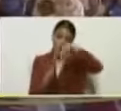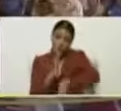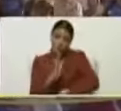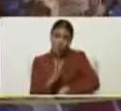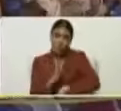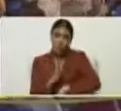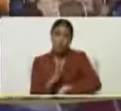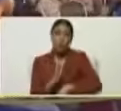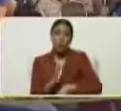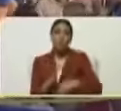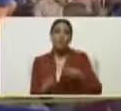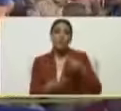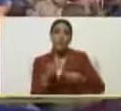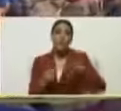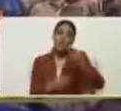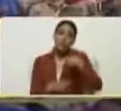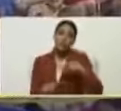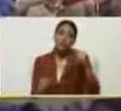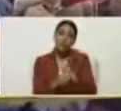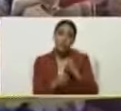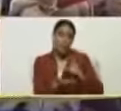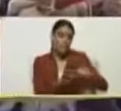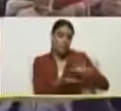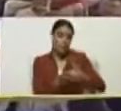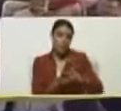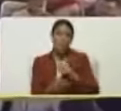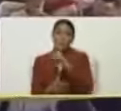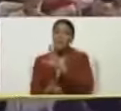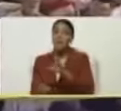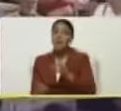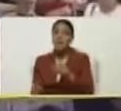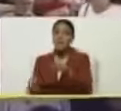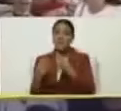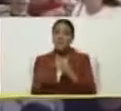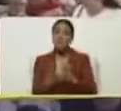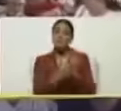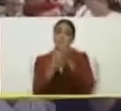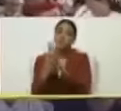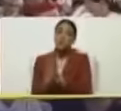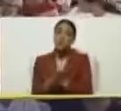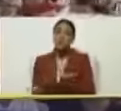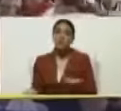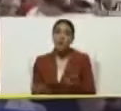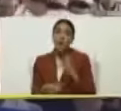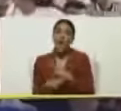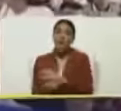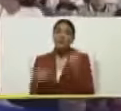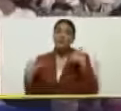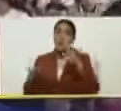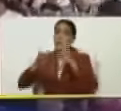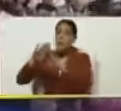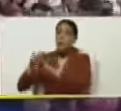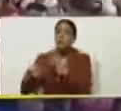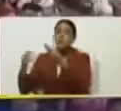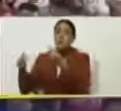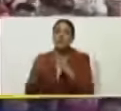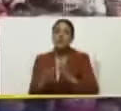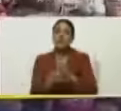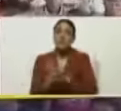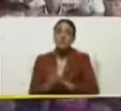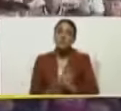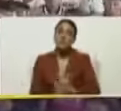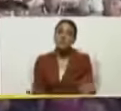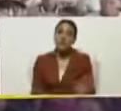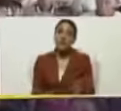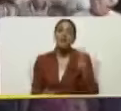propuesta, presidente, y se me adelantó, presidente, se me adelantó la propuesta. Y esos comités locales